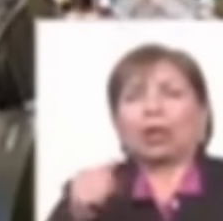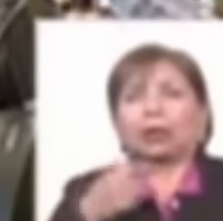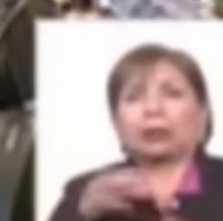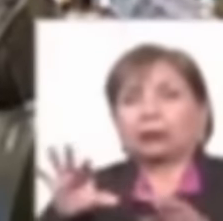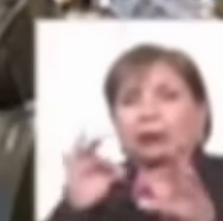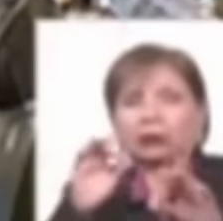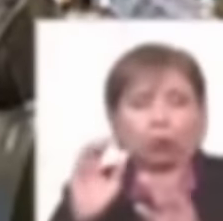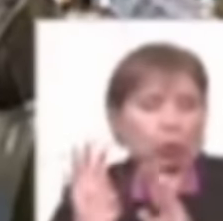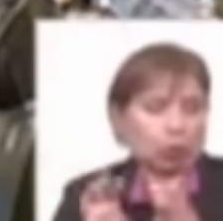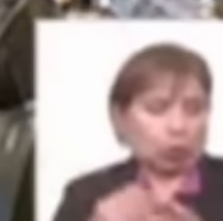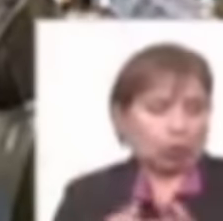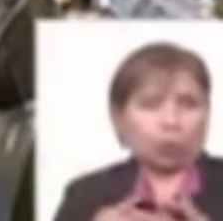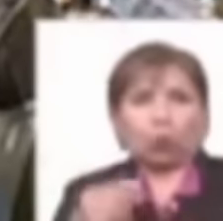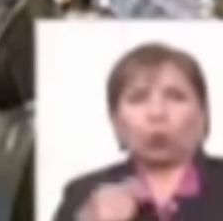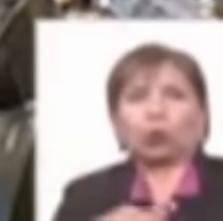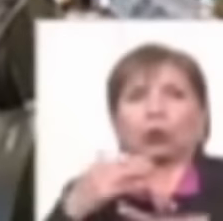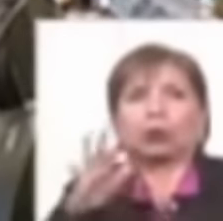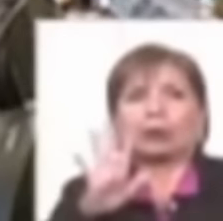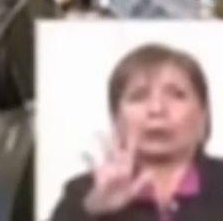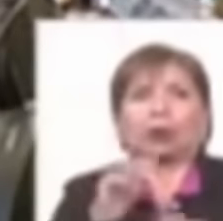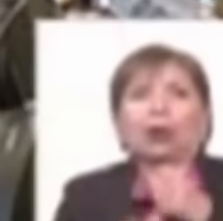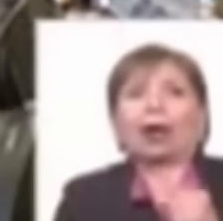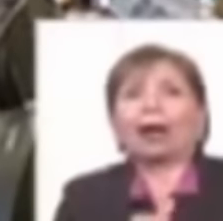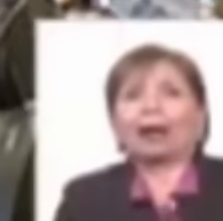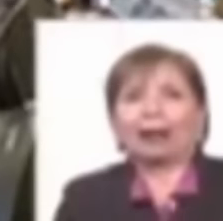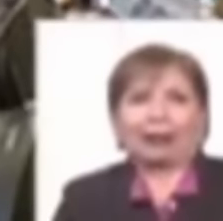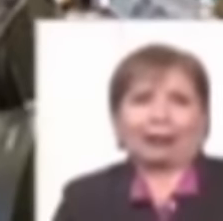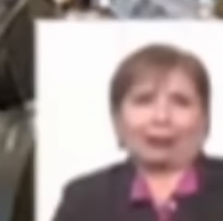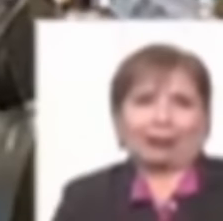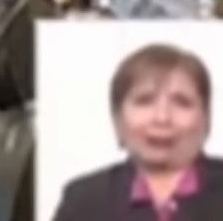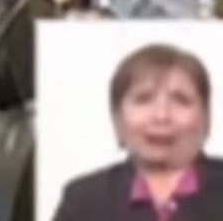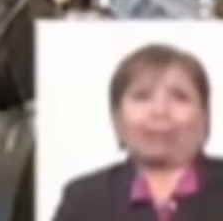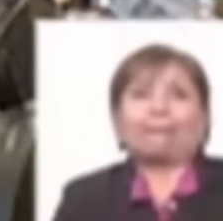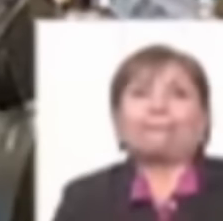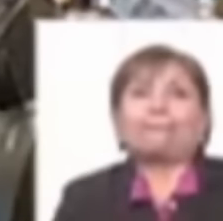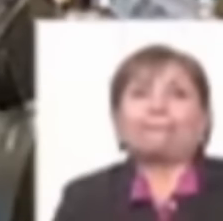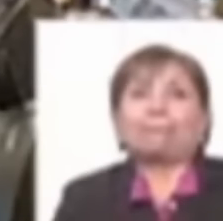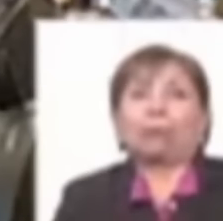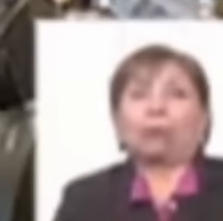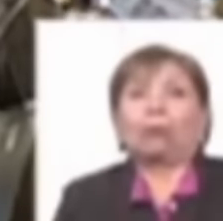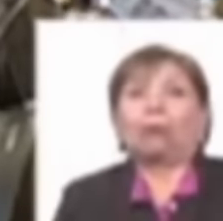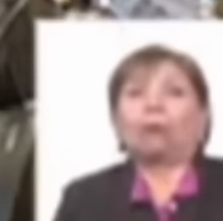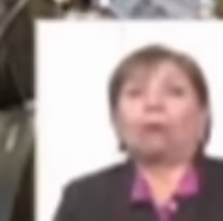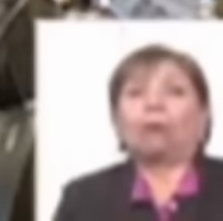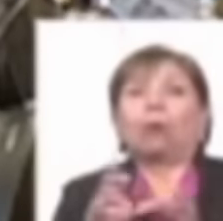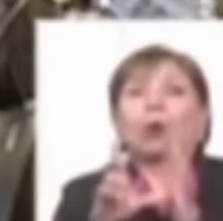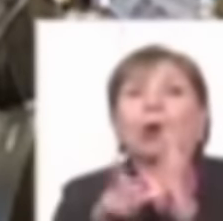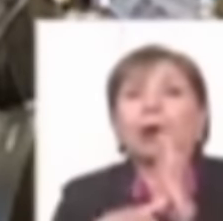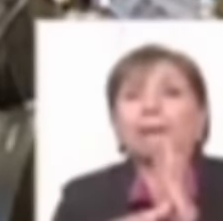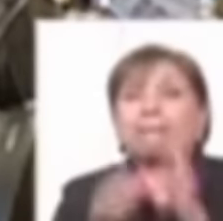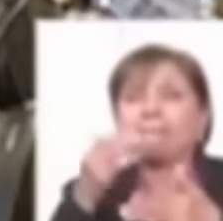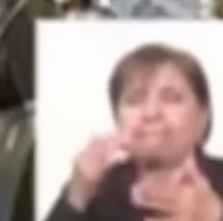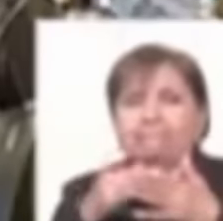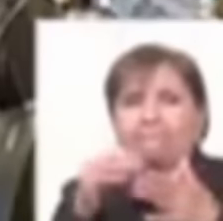mediante concurso público por un periodo de 5 años. O sea, ese es el principal artículo para ellos, constitucional. Luego después ya